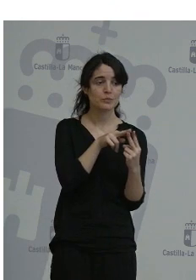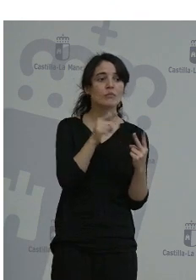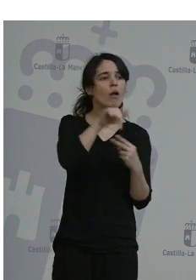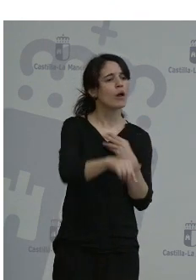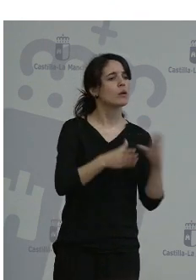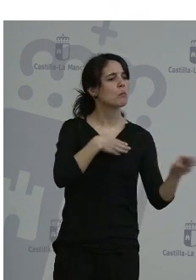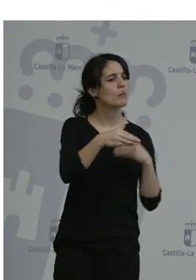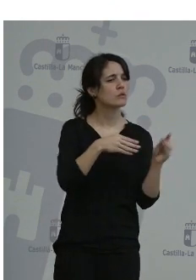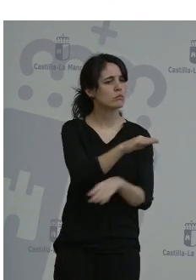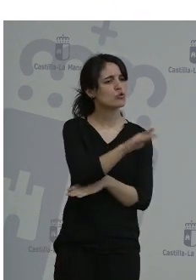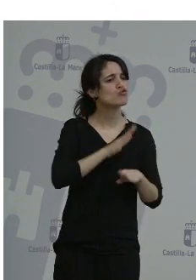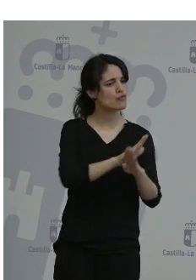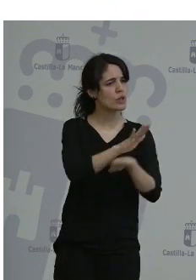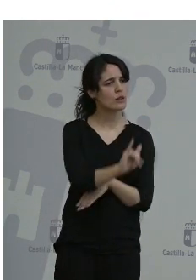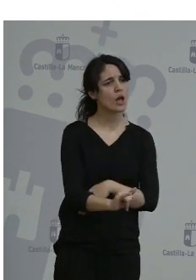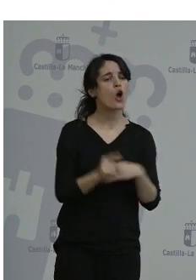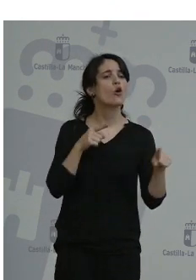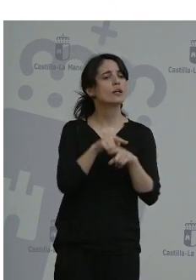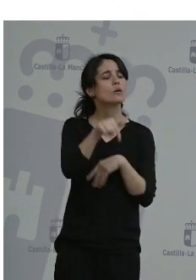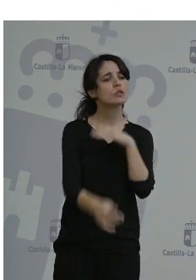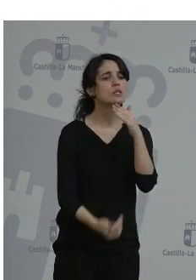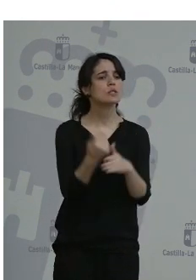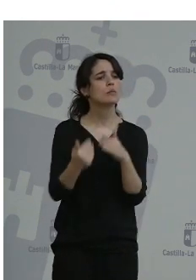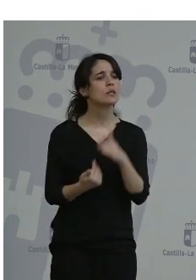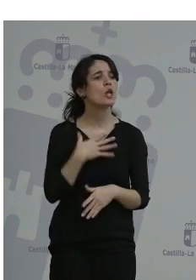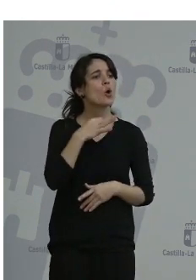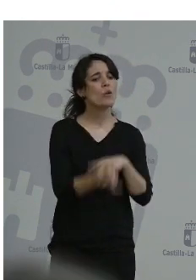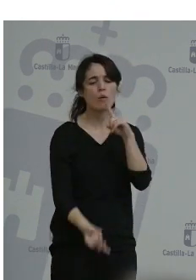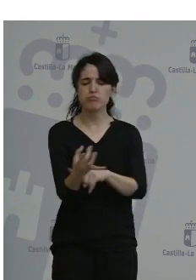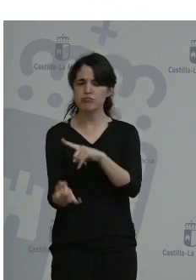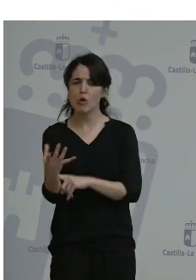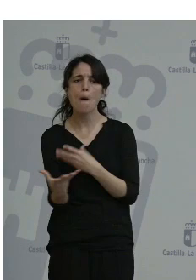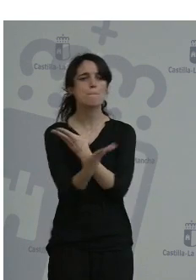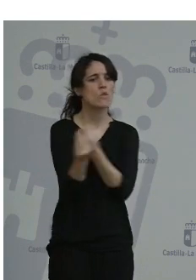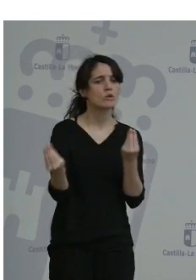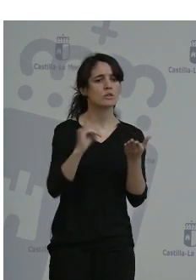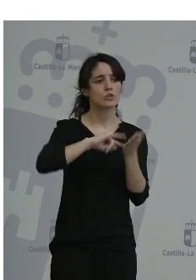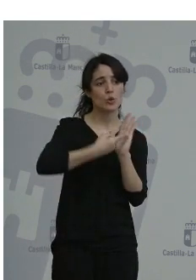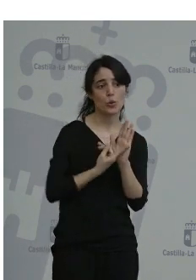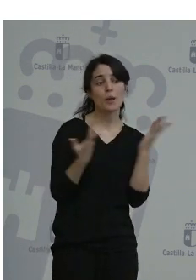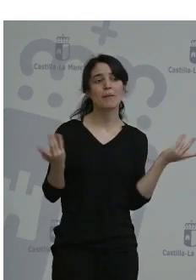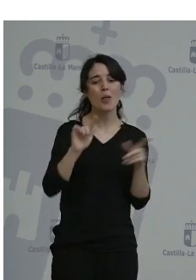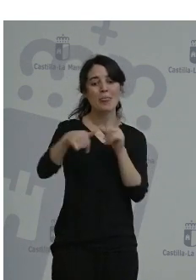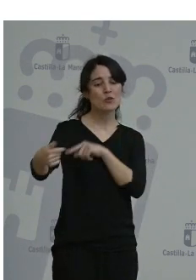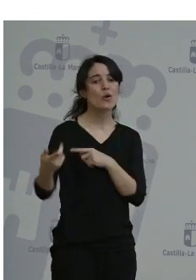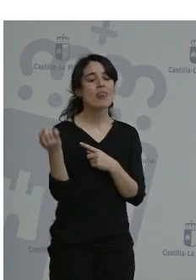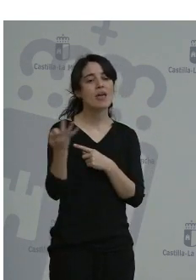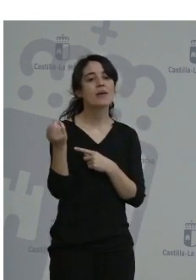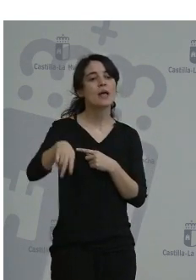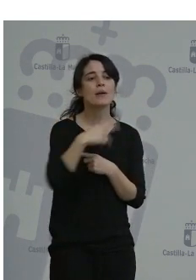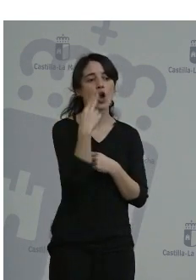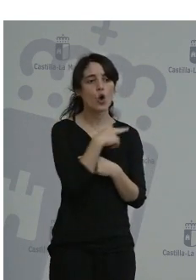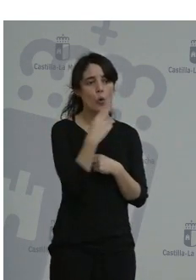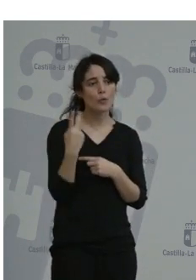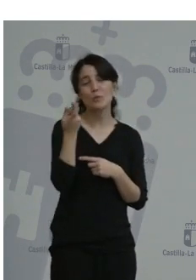que en el seminario de hoy salgan muchísimas soluciones, pero detrás tiene que estar el compromiso y tiene que estar el compromiso